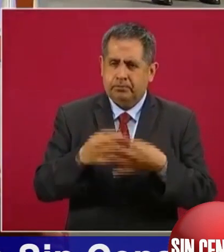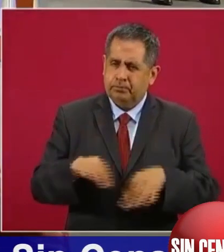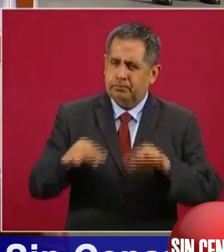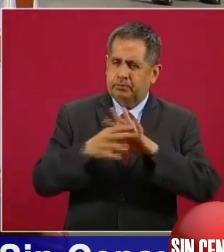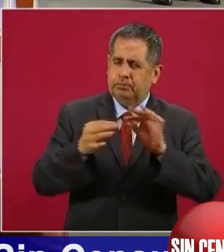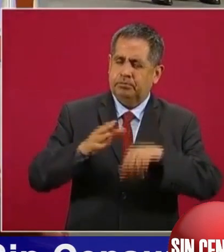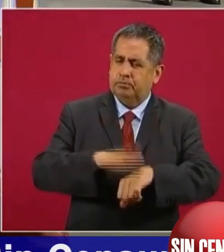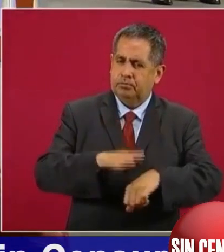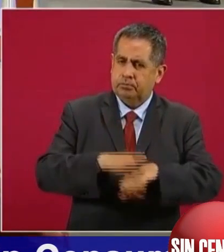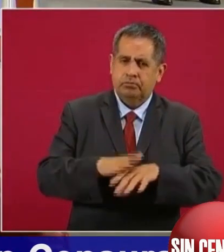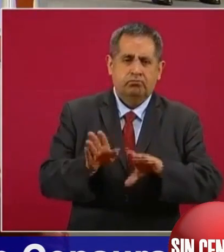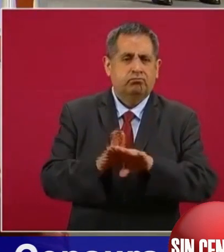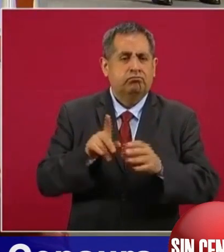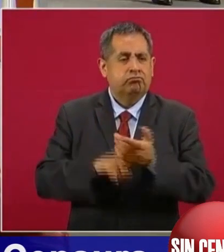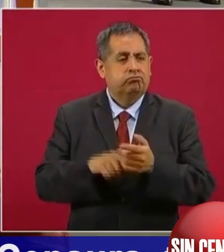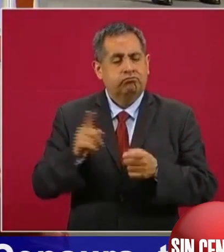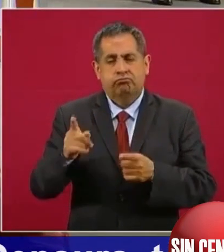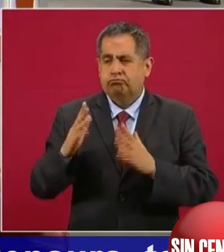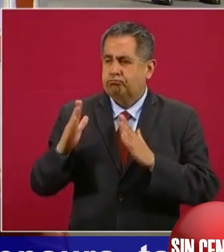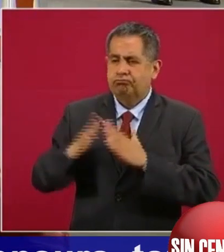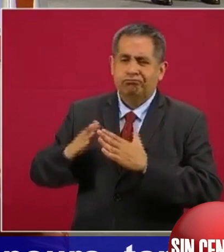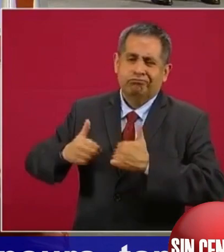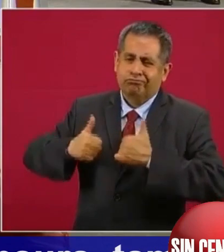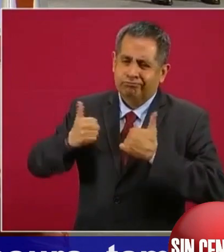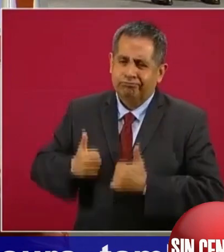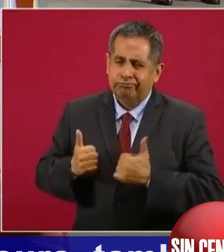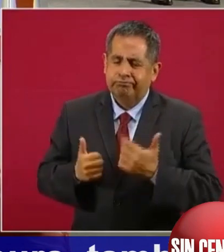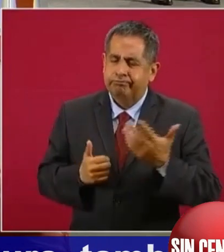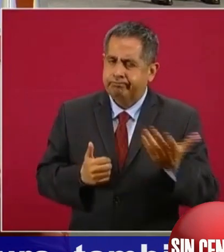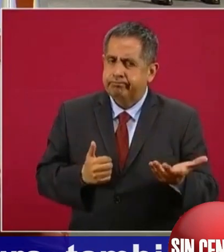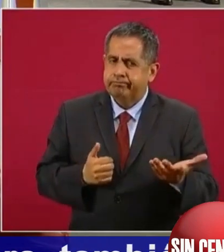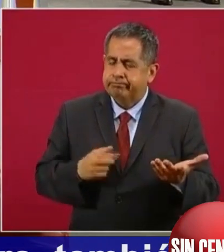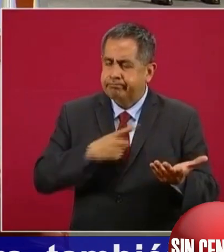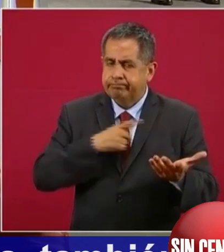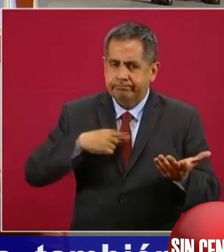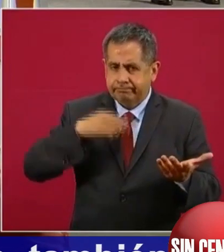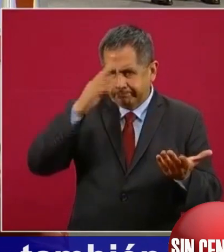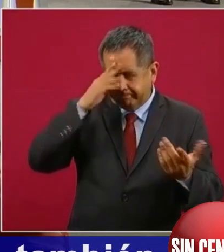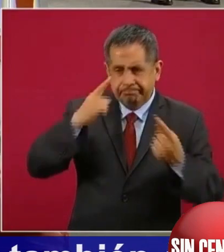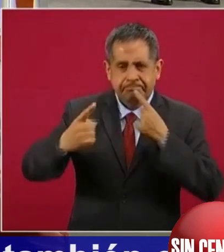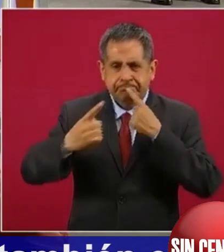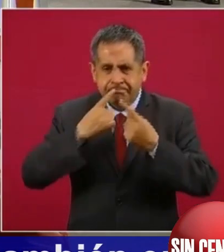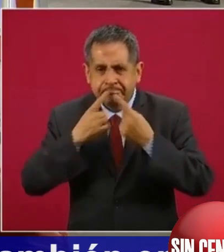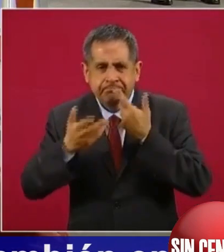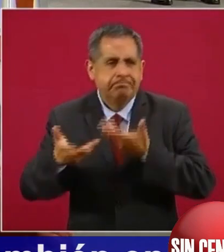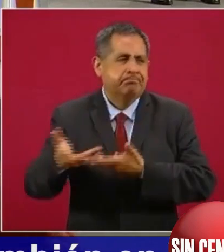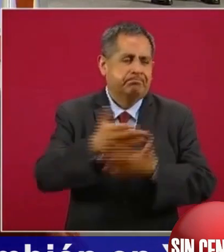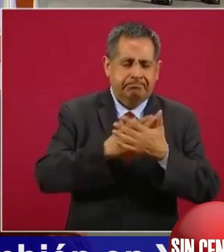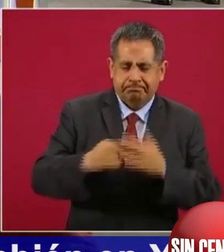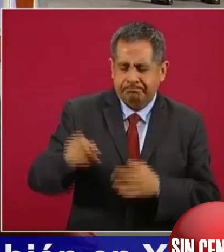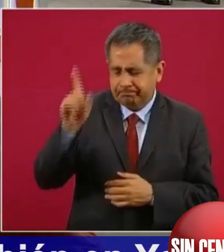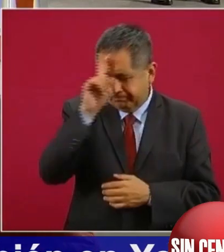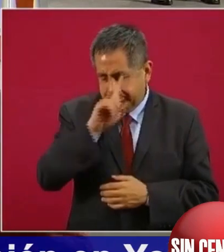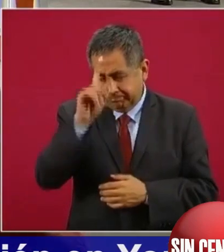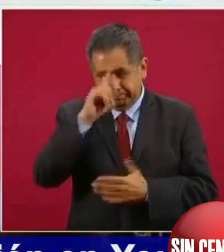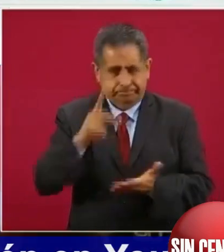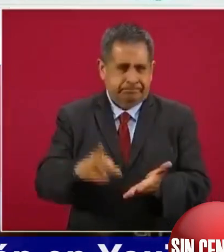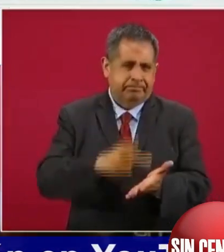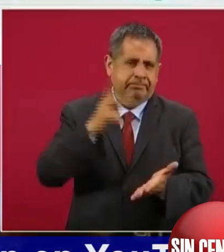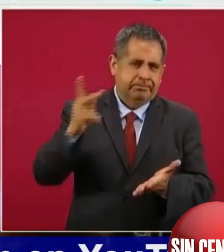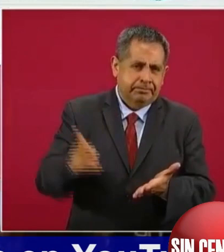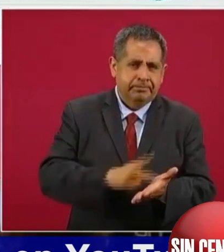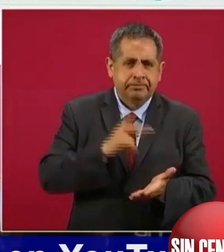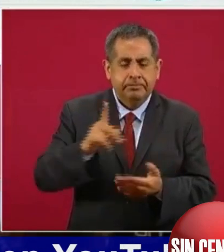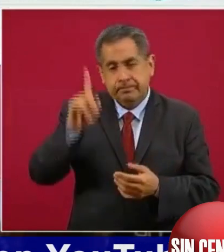importancia de este confinamiento que esté basado en diálogo. Hemos insistido esto una y otra